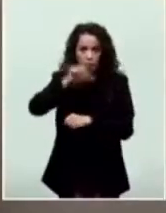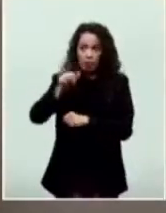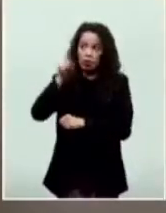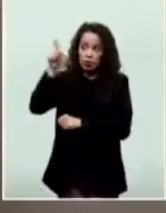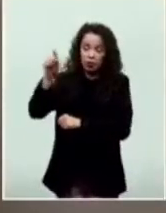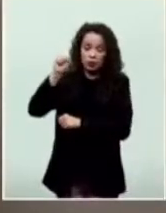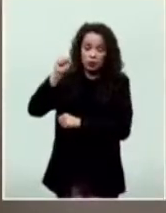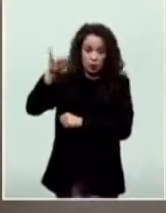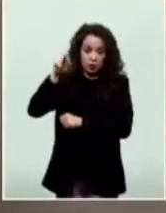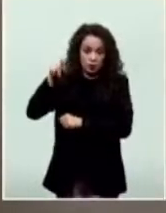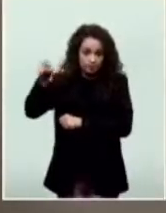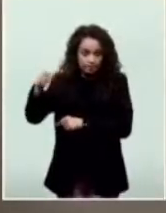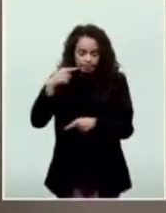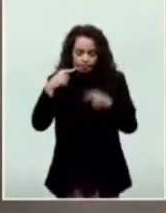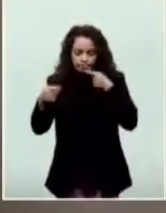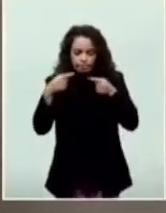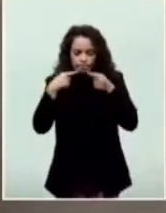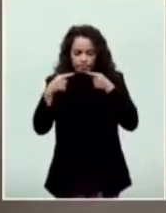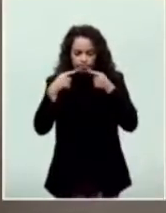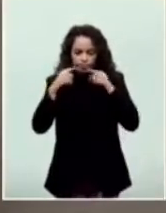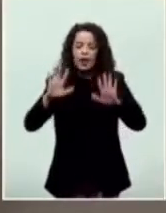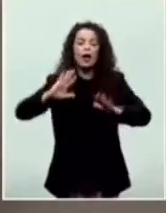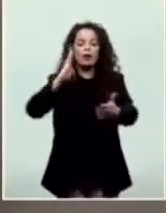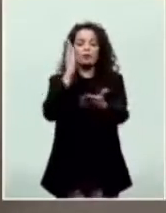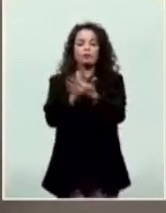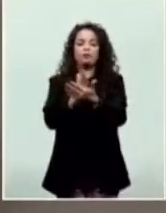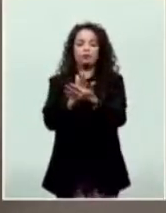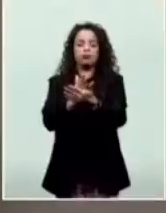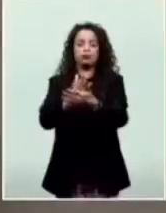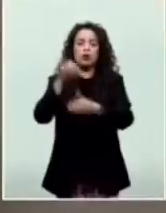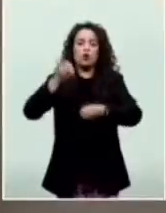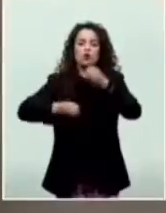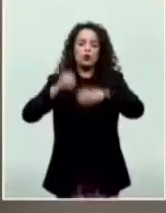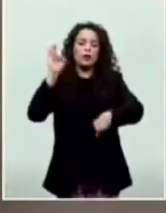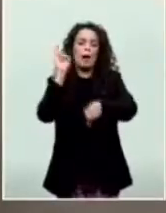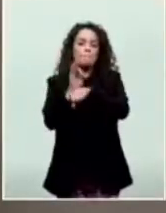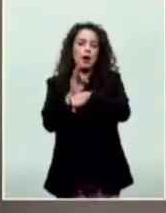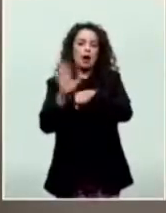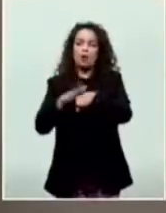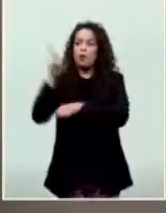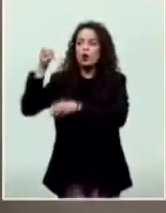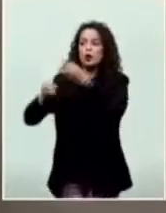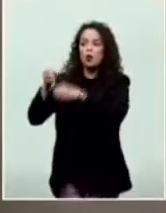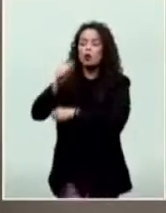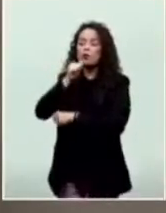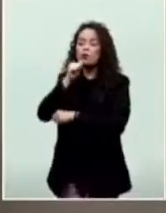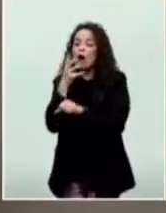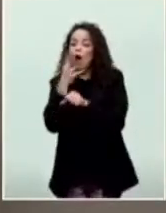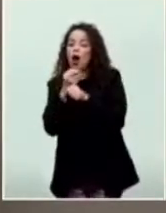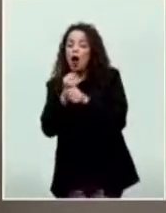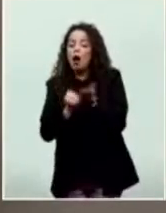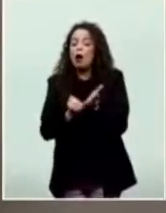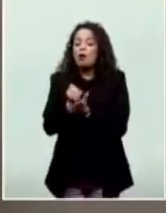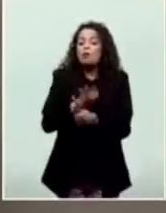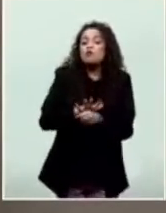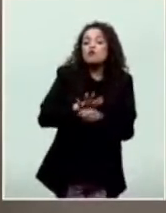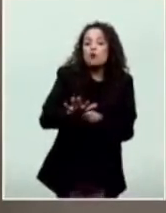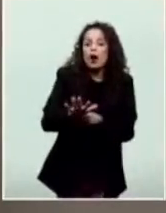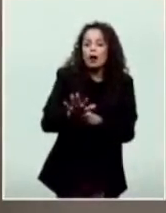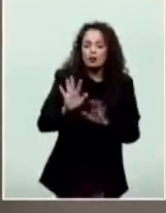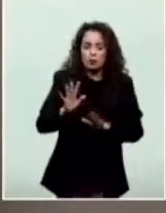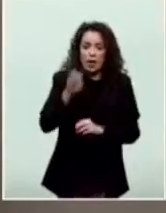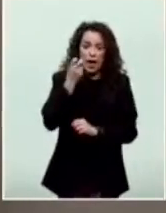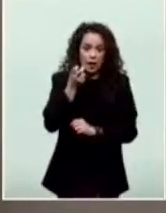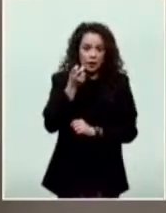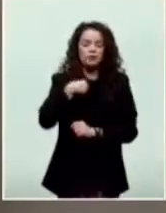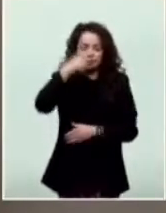que se suspendan los juicios de amparo hasta en tanto la Corte no resuelve la acción o la controversia, que creo que es probablemente